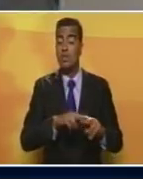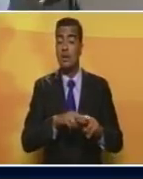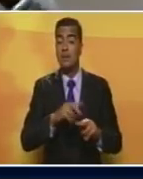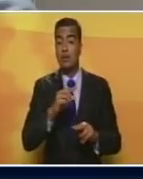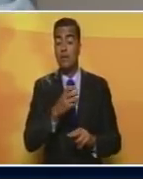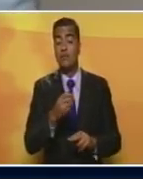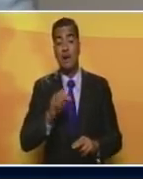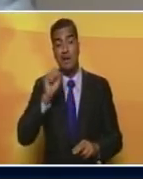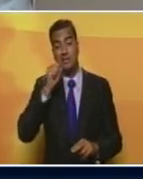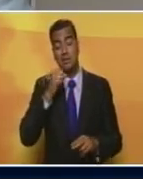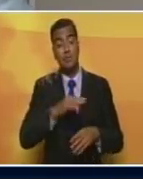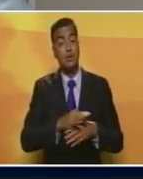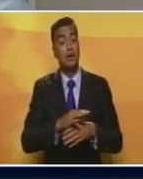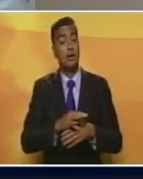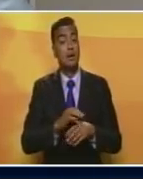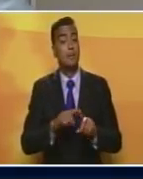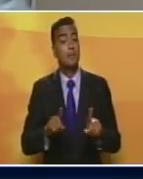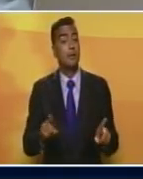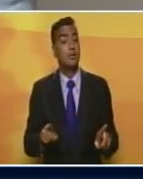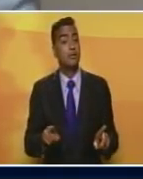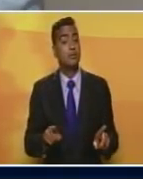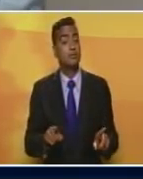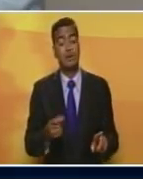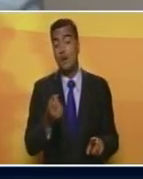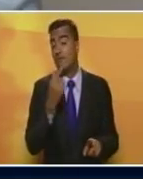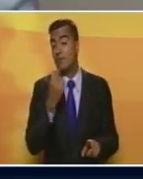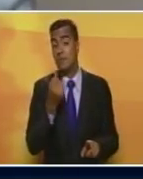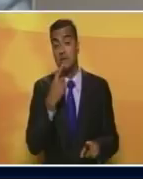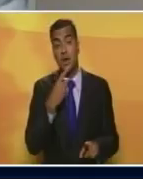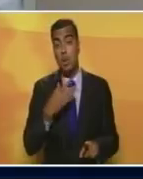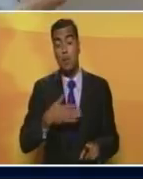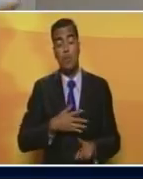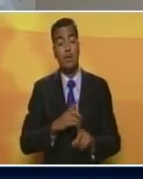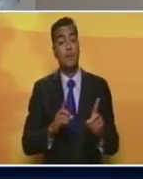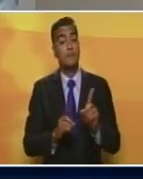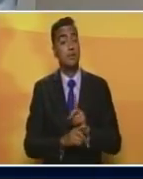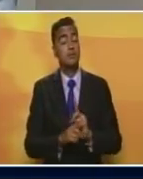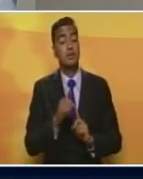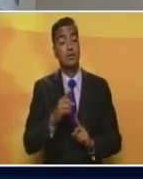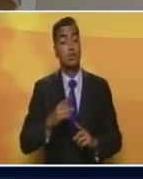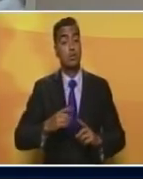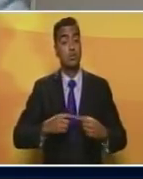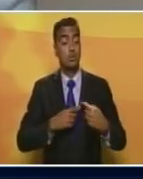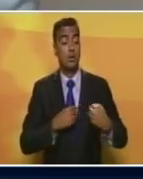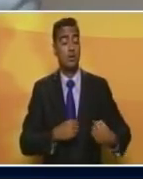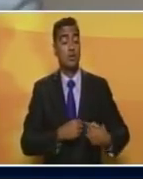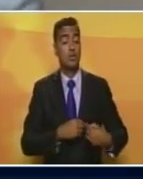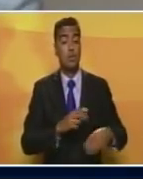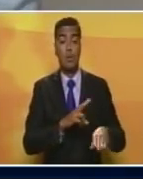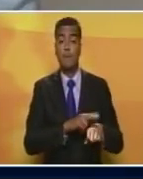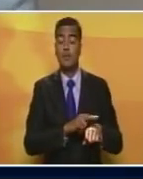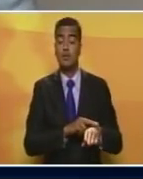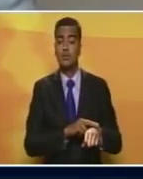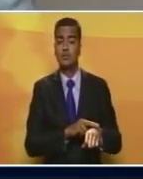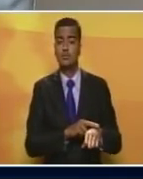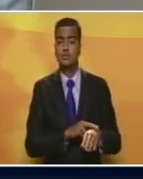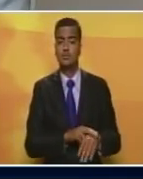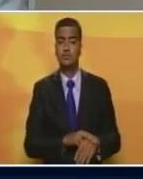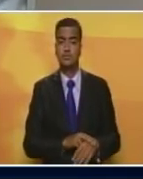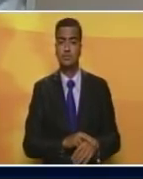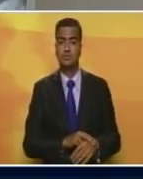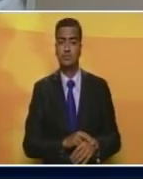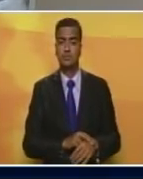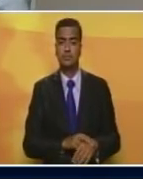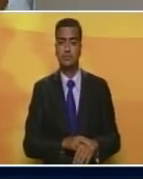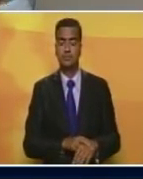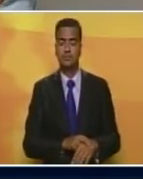también necesita apoyo porque evidentemente que tú en la actualidad puedes hacer sustituciones con los alimentos. Si